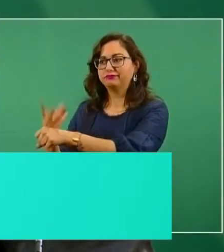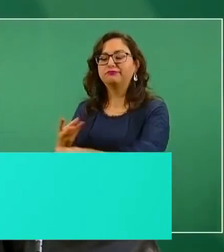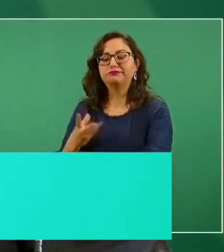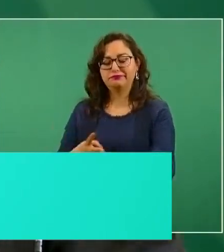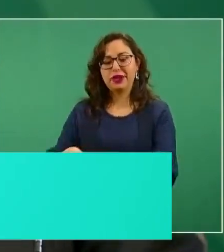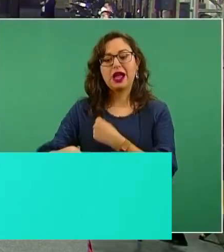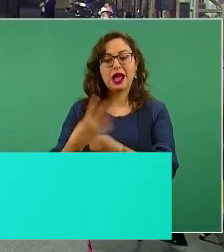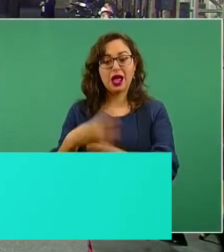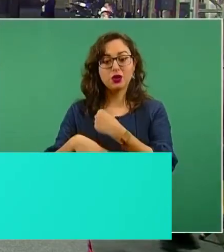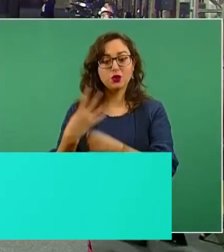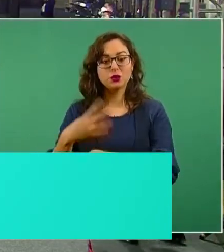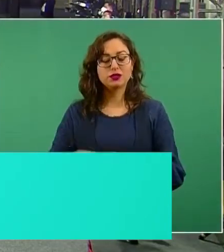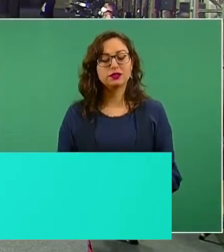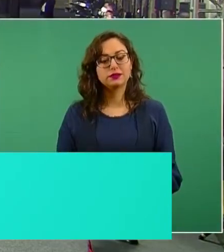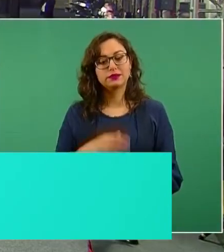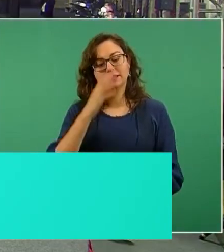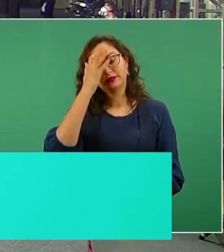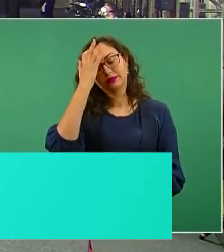Bueno,